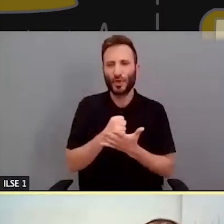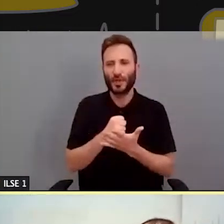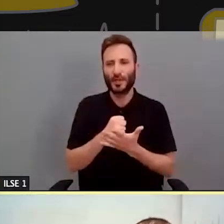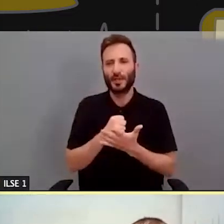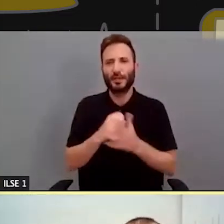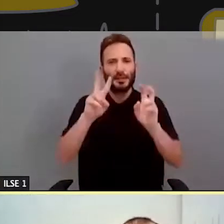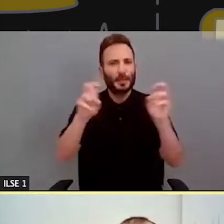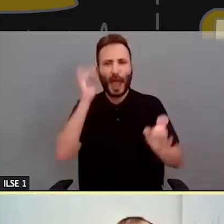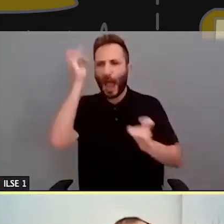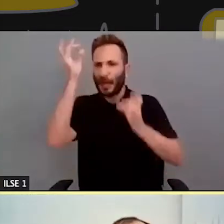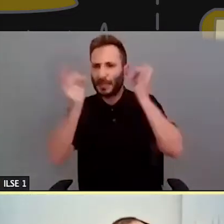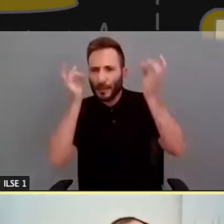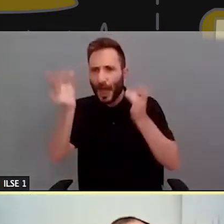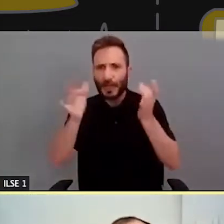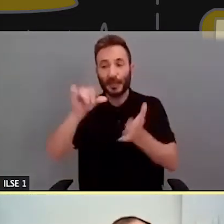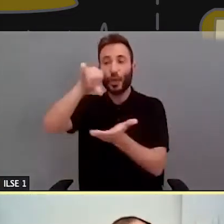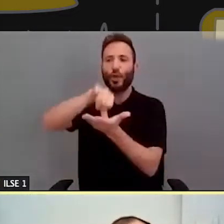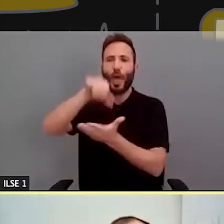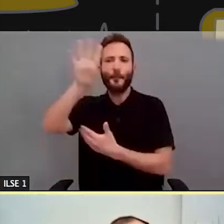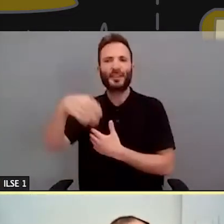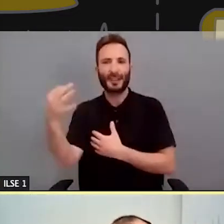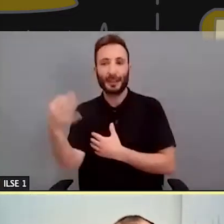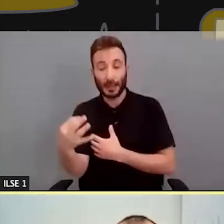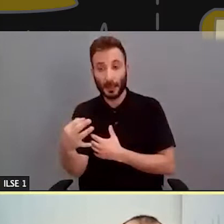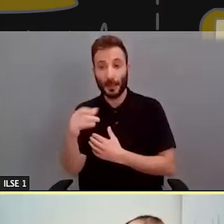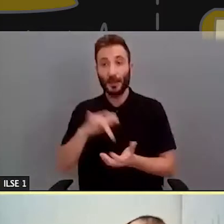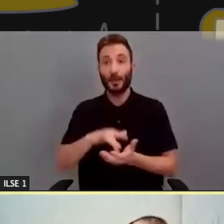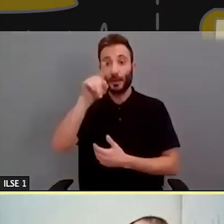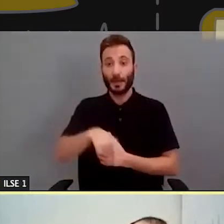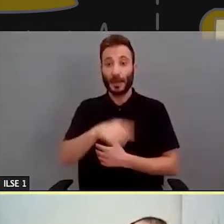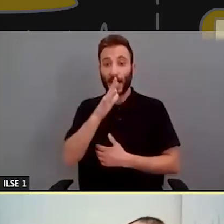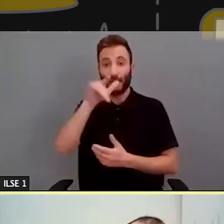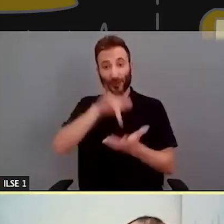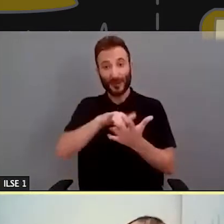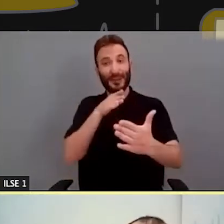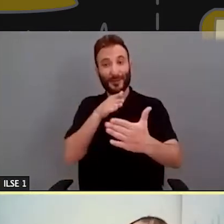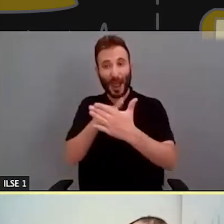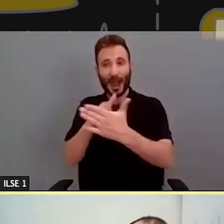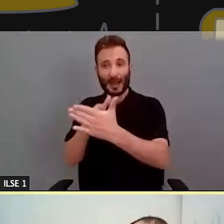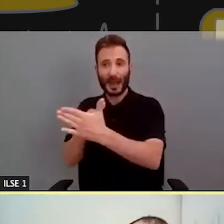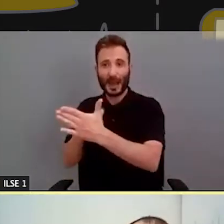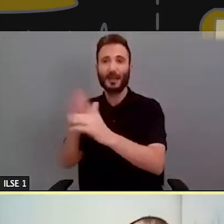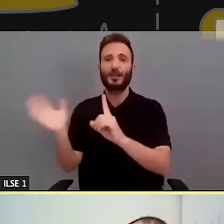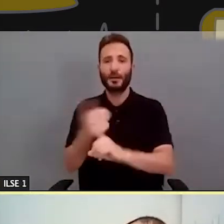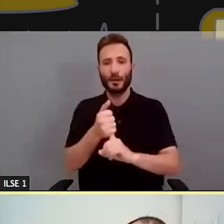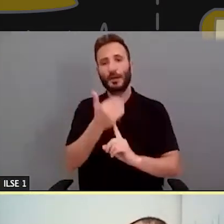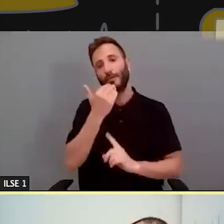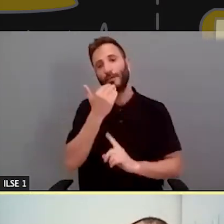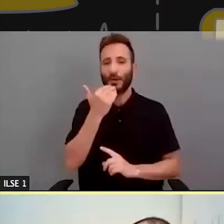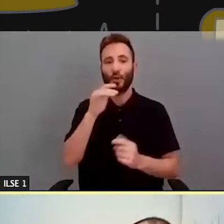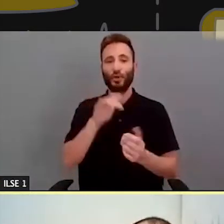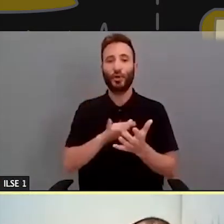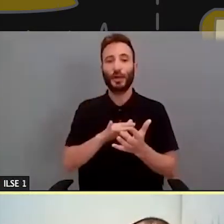las actividades, todo lo que ocurre en la ciudad. Pero en esta web nos encontramos algunas barreras, aunque sea una web AAA, es